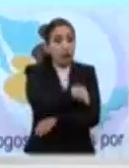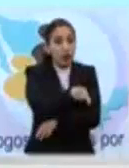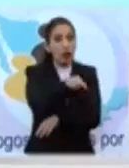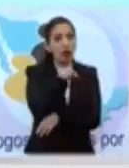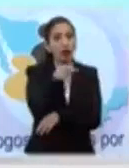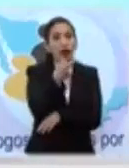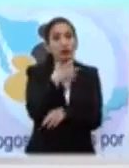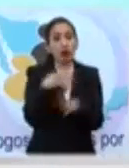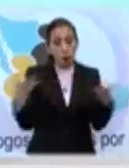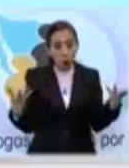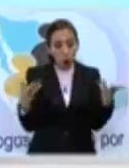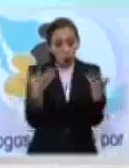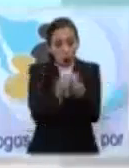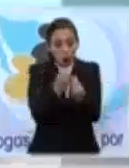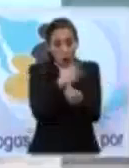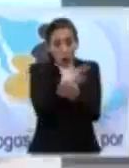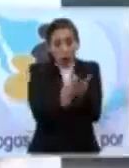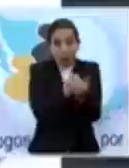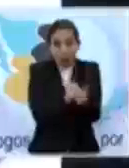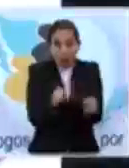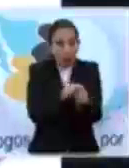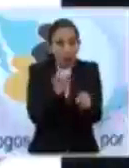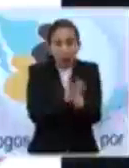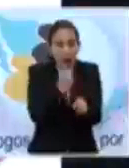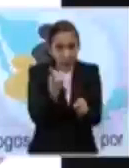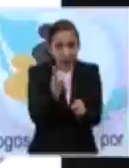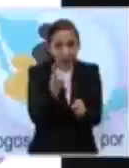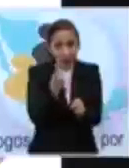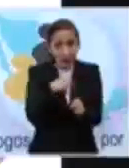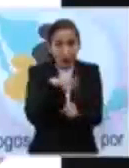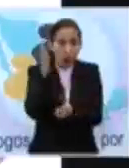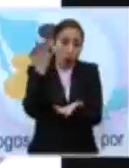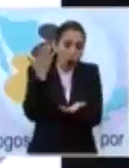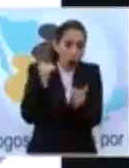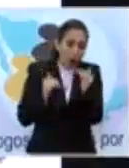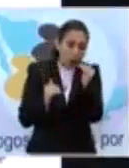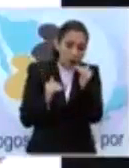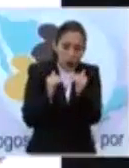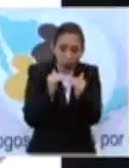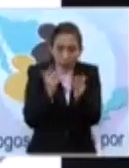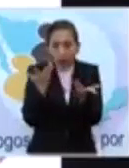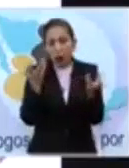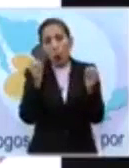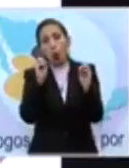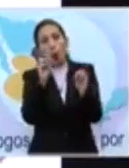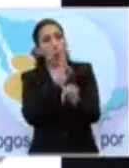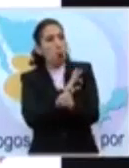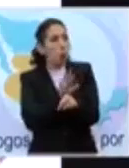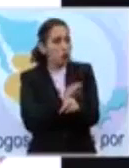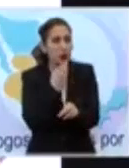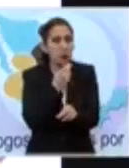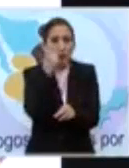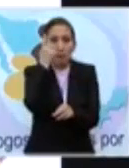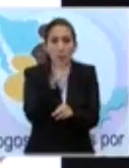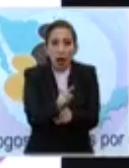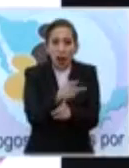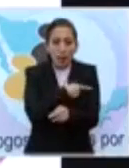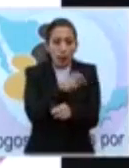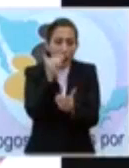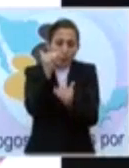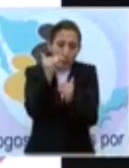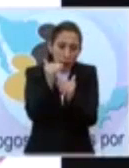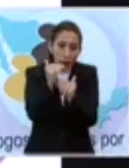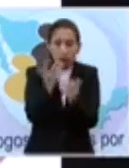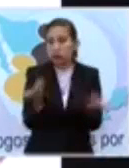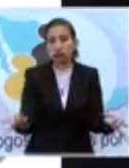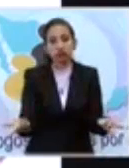hay un conjunto amplio de programas sociales porque se están reduciendo las brechas de desigualdad o porque está reduciéndose la pobreza, no